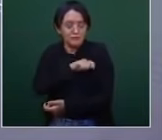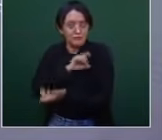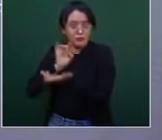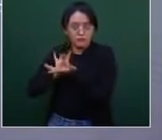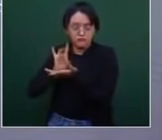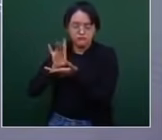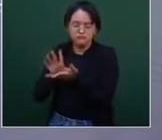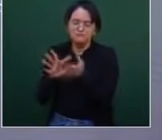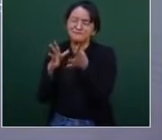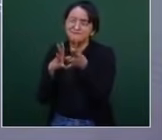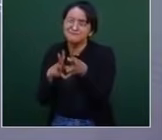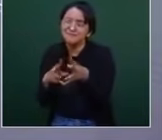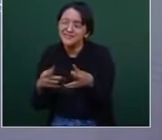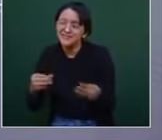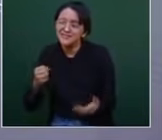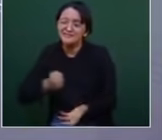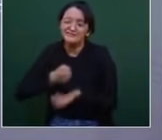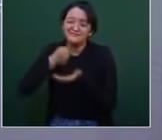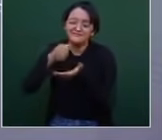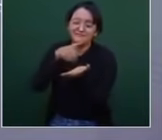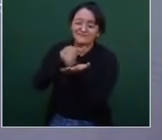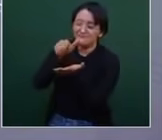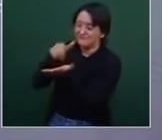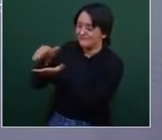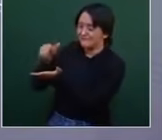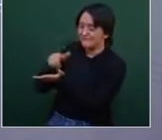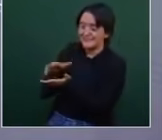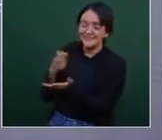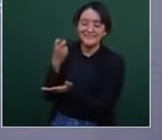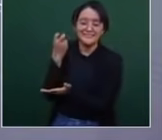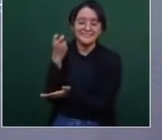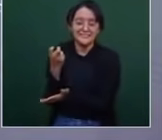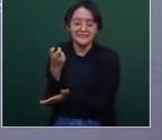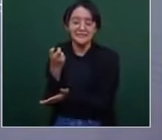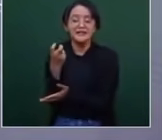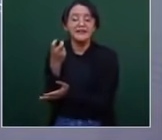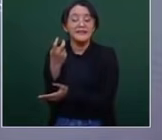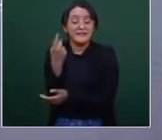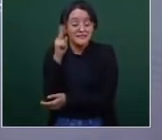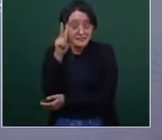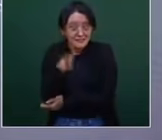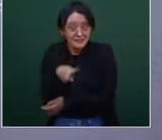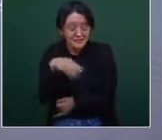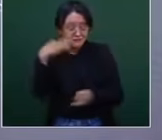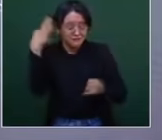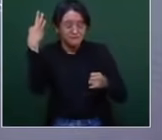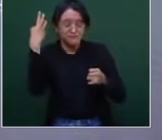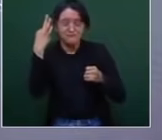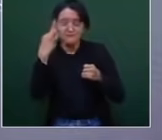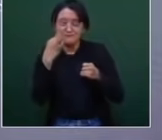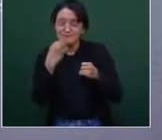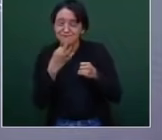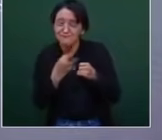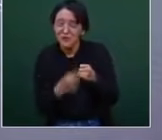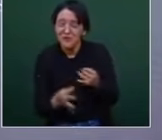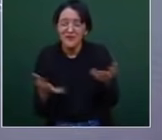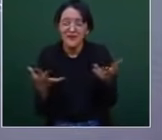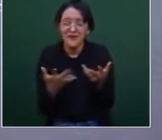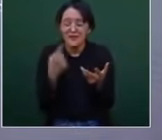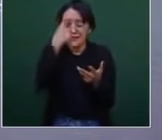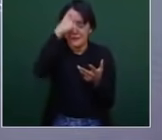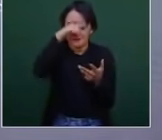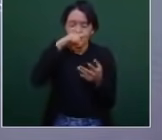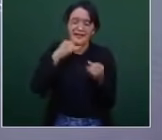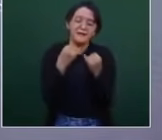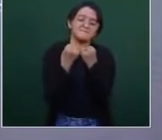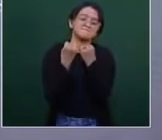fuga de capitales debe entenderse como el último acto del proceso de descolonización